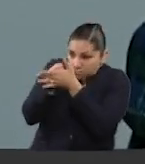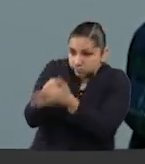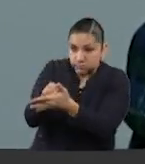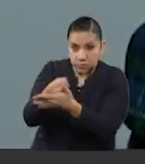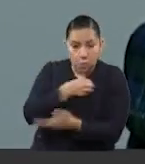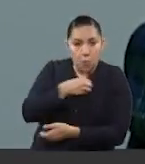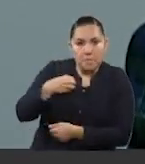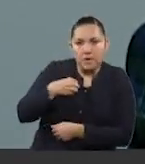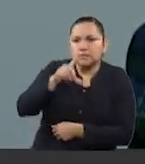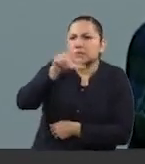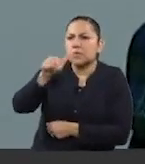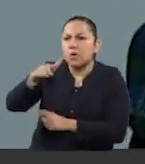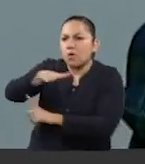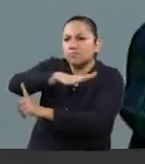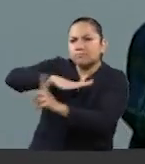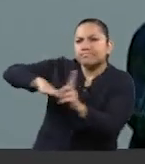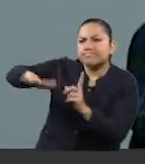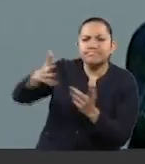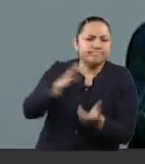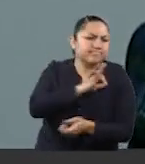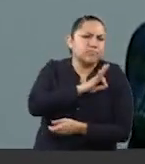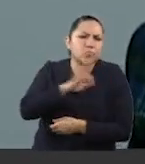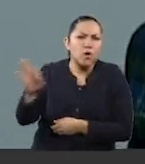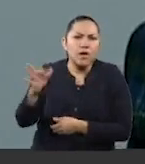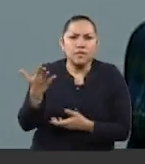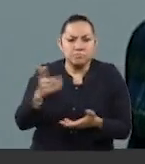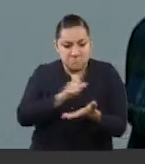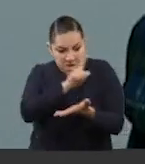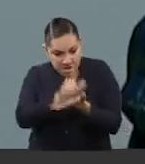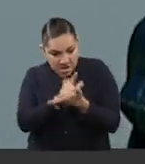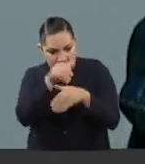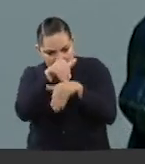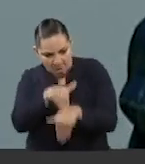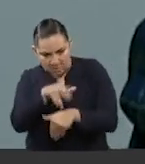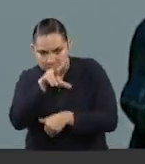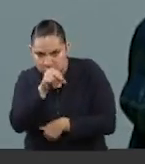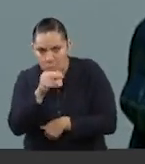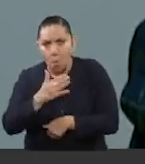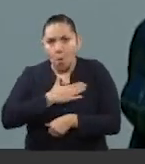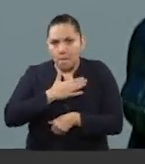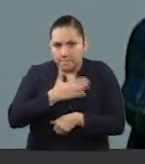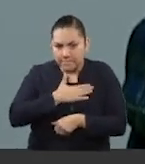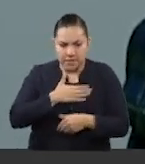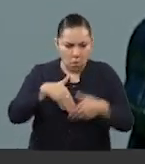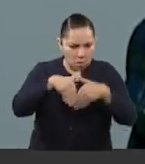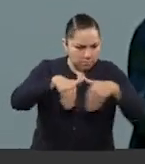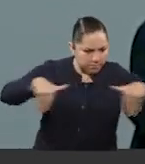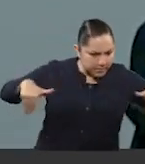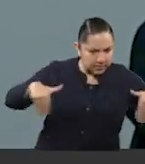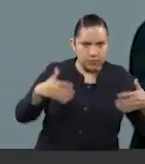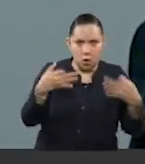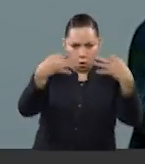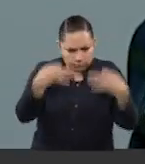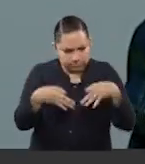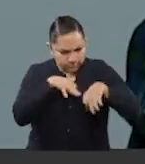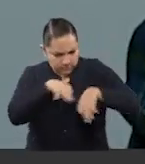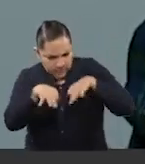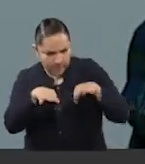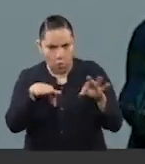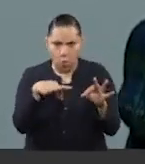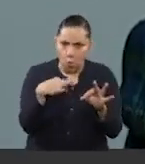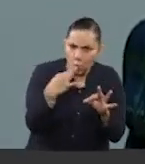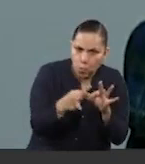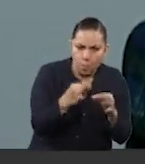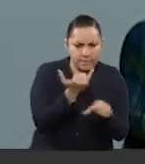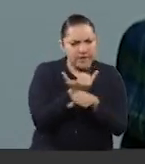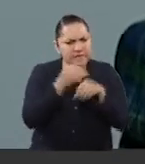afectados los principios de disciplina legalidad objetividad profesionalismo honrad lealtad imparcialidad integridad rendición de cuentas eficacia y